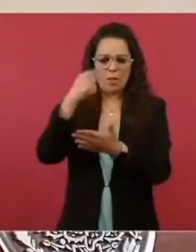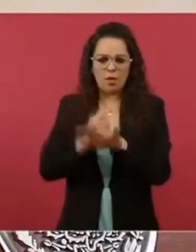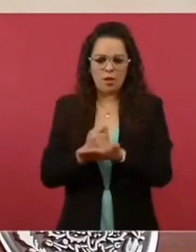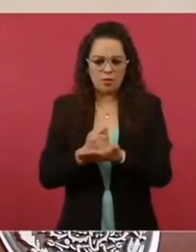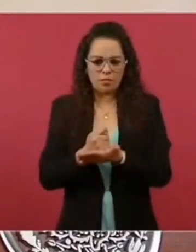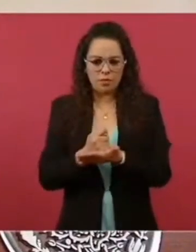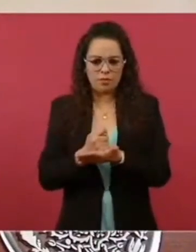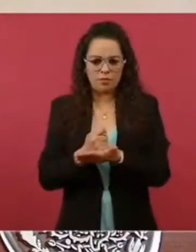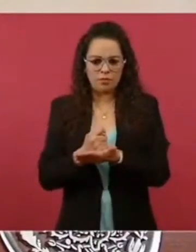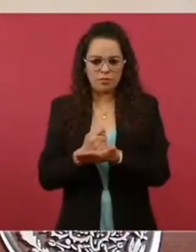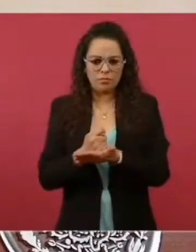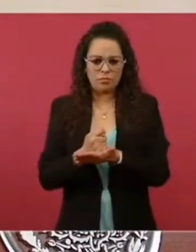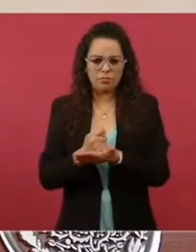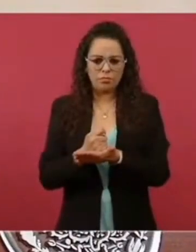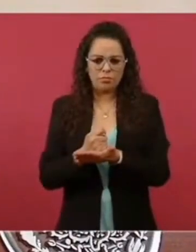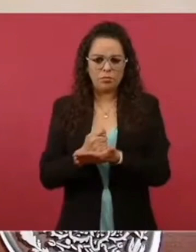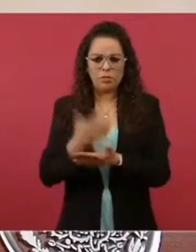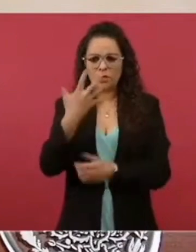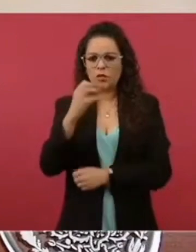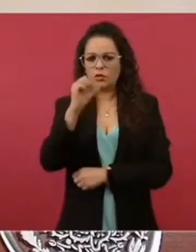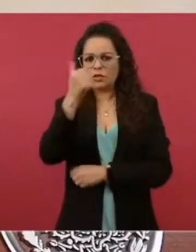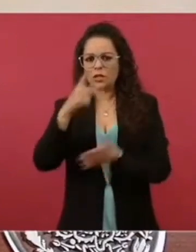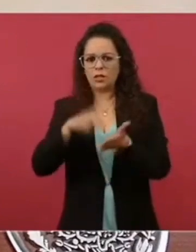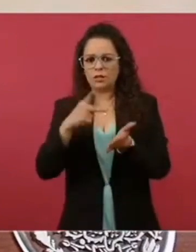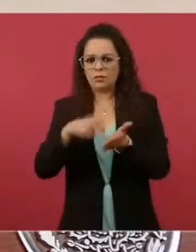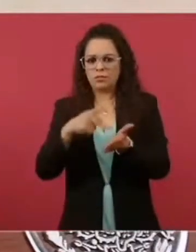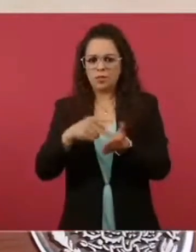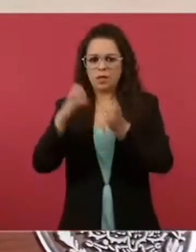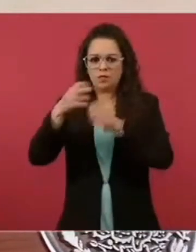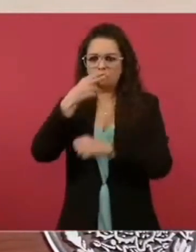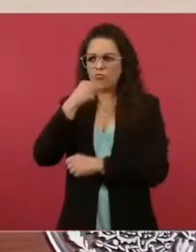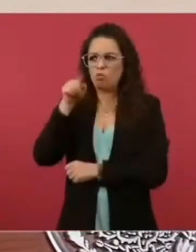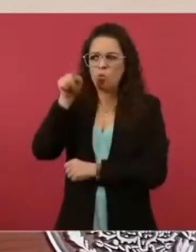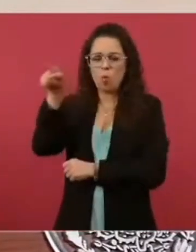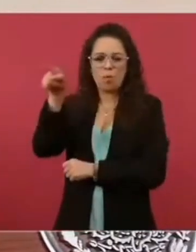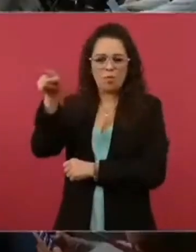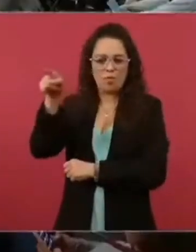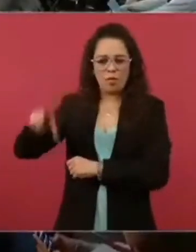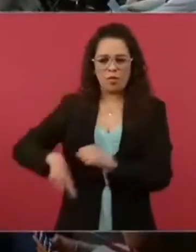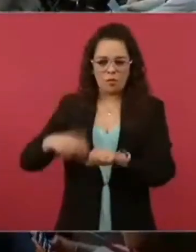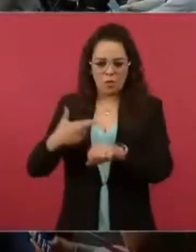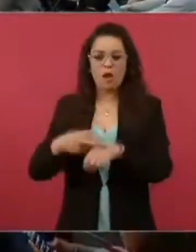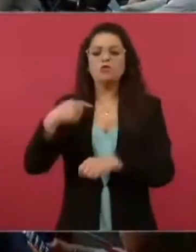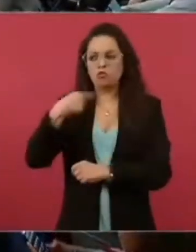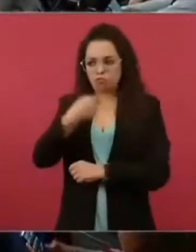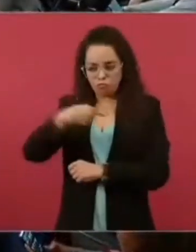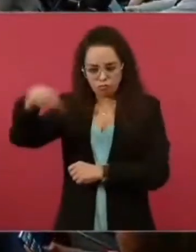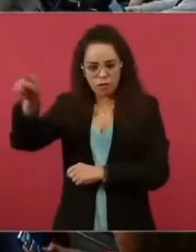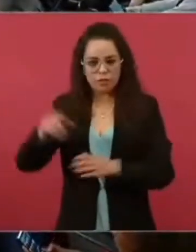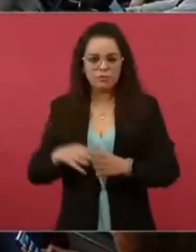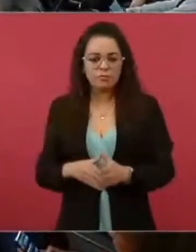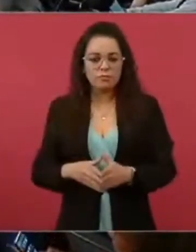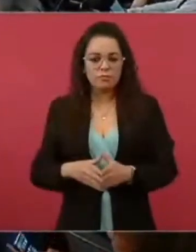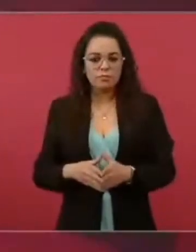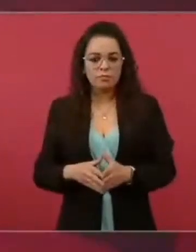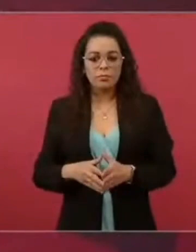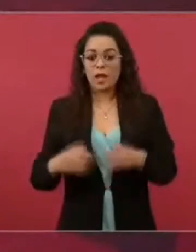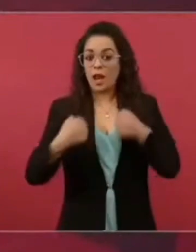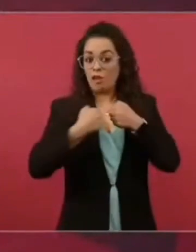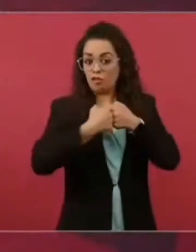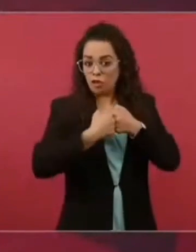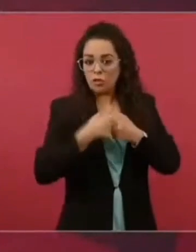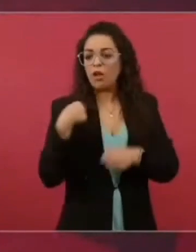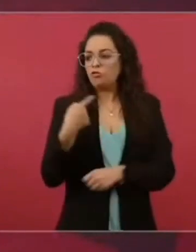que en 5 o 6 ocasiones. He estado en la frontera, he estado